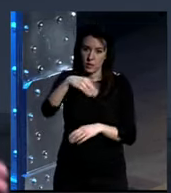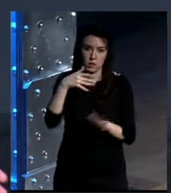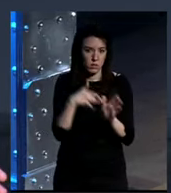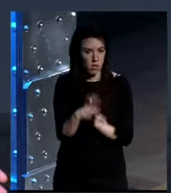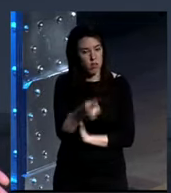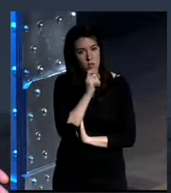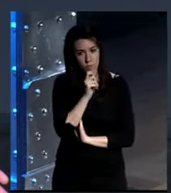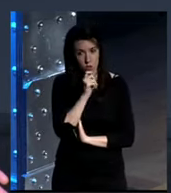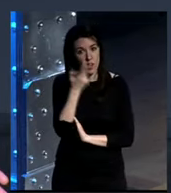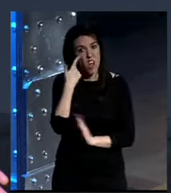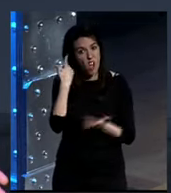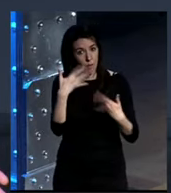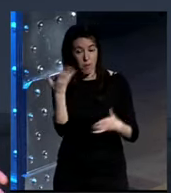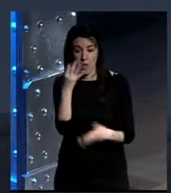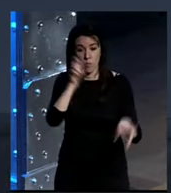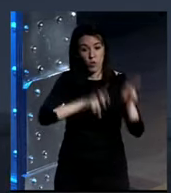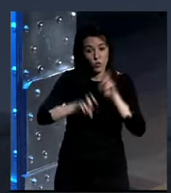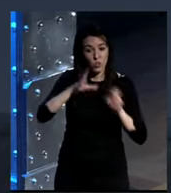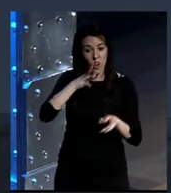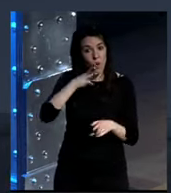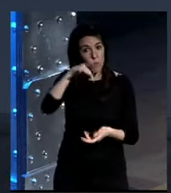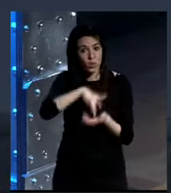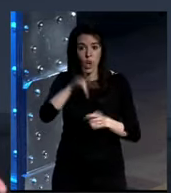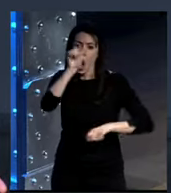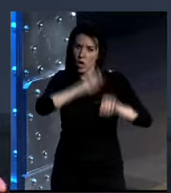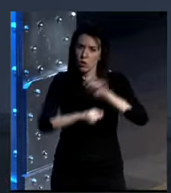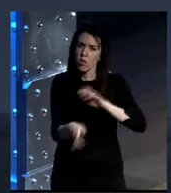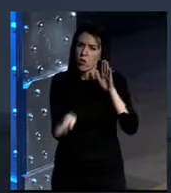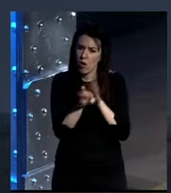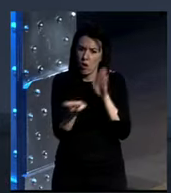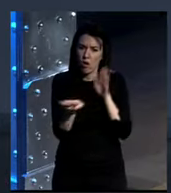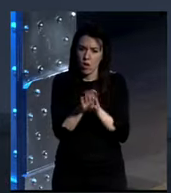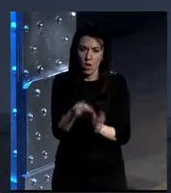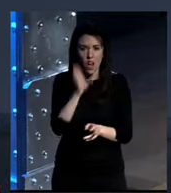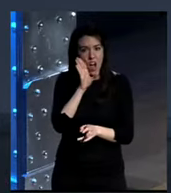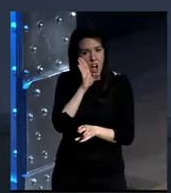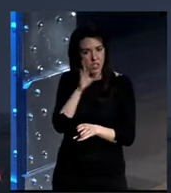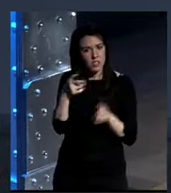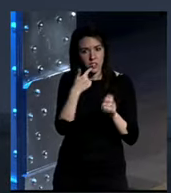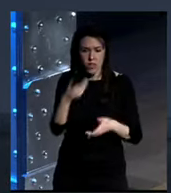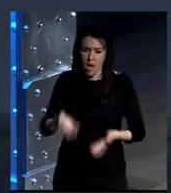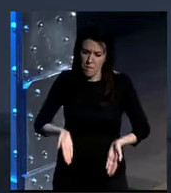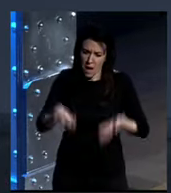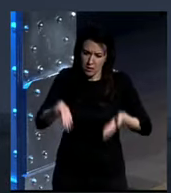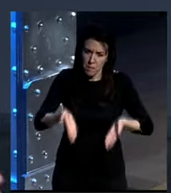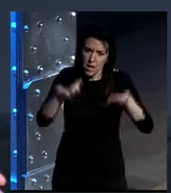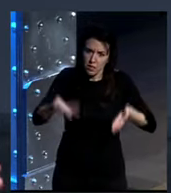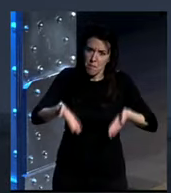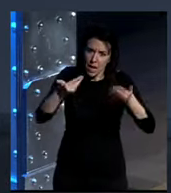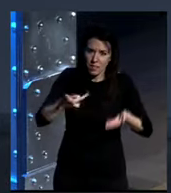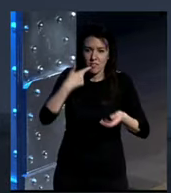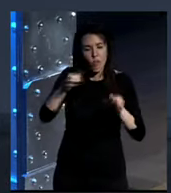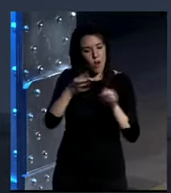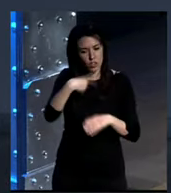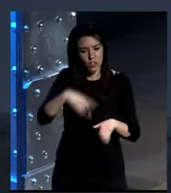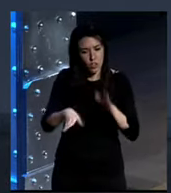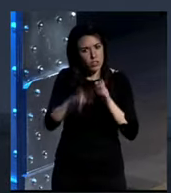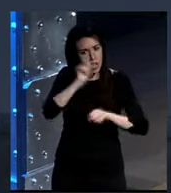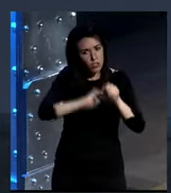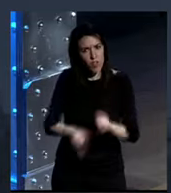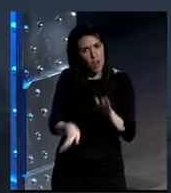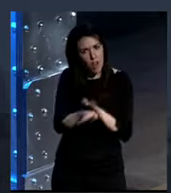ya veremos, pero tendremos que buscarlo porque la asociación tirará para adelante, como decía Sebastián. Para adelante, Manolo, para adelante, y la seguiremos tirando para